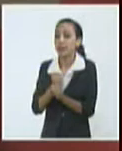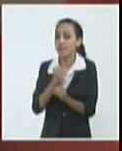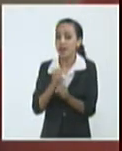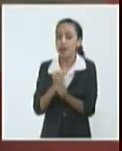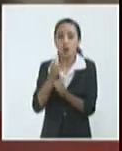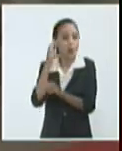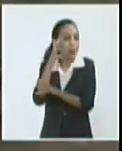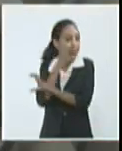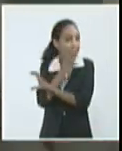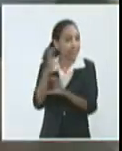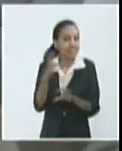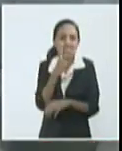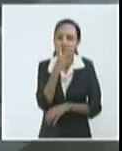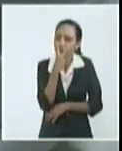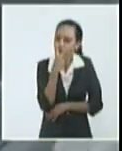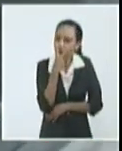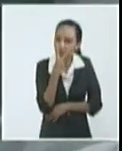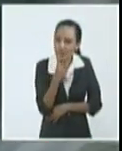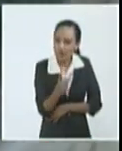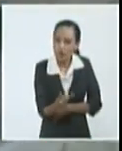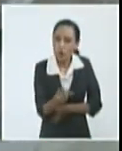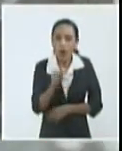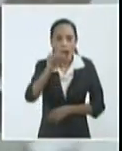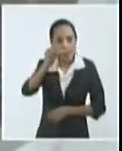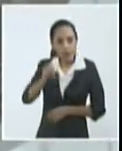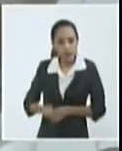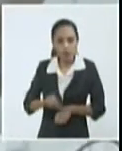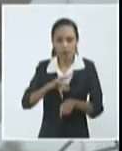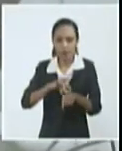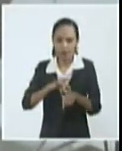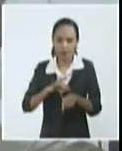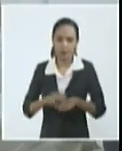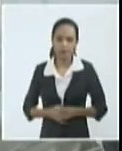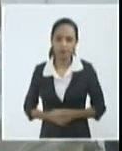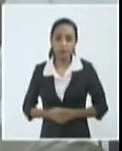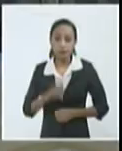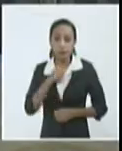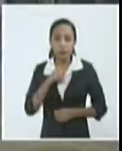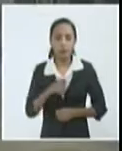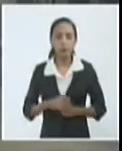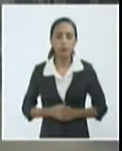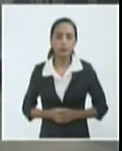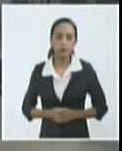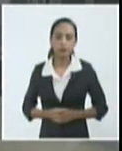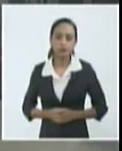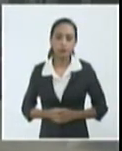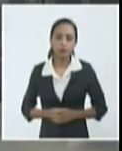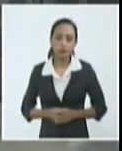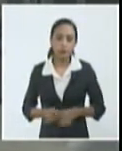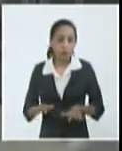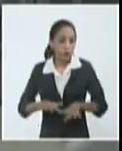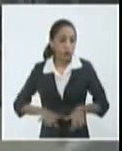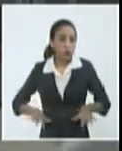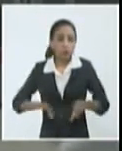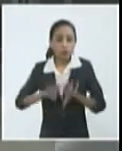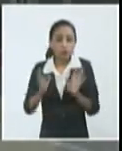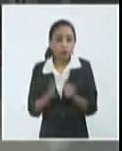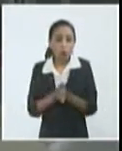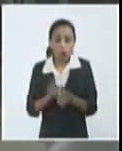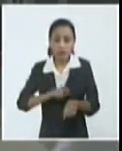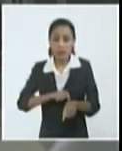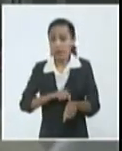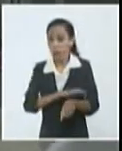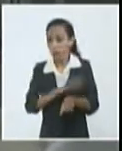atención a estas problemáticas, porque fíjense, en el transcurso de todo este tiempo, ese sistema de